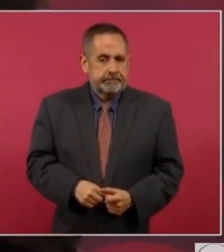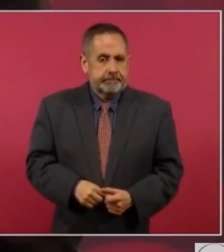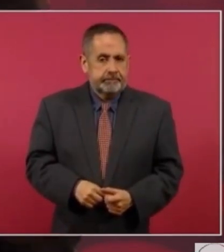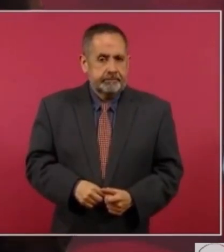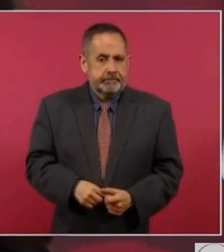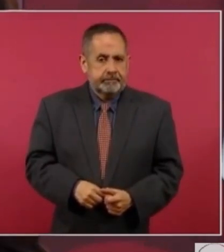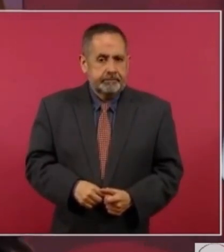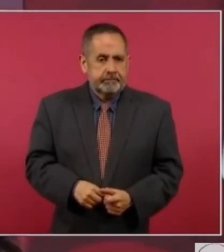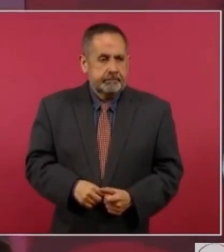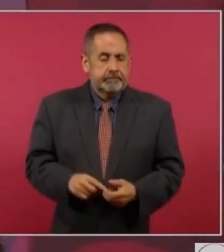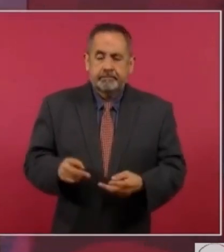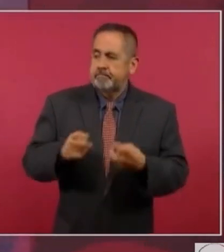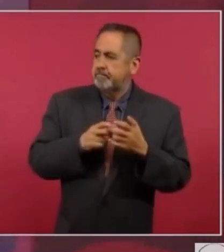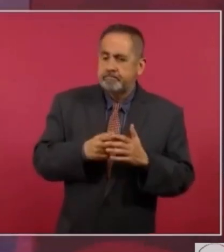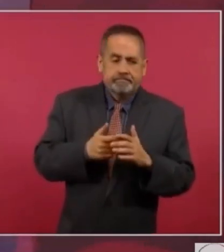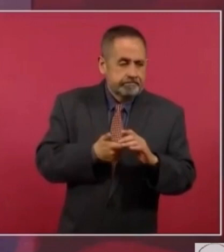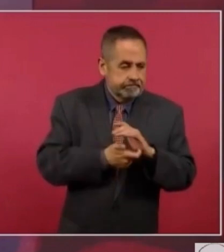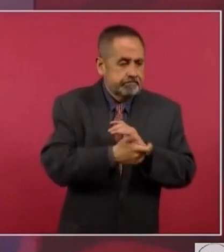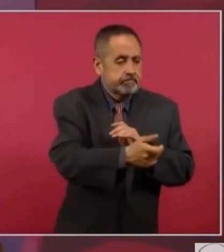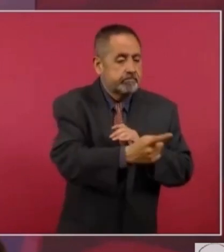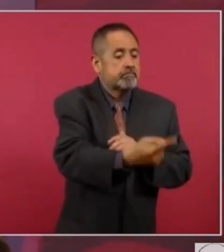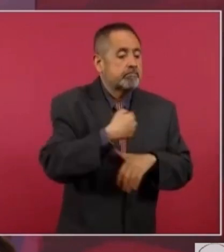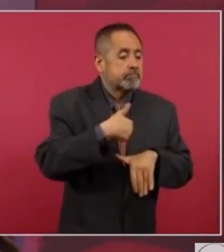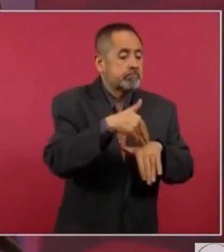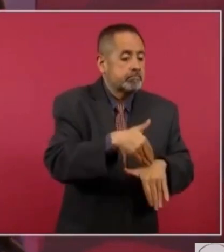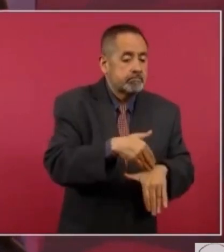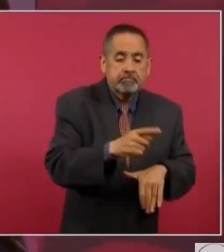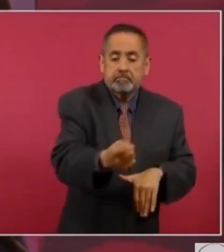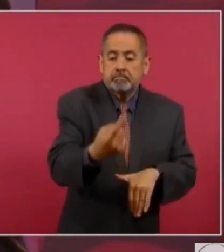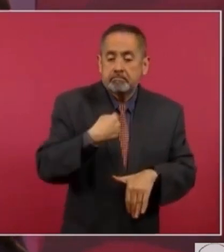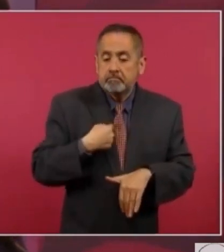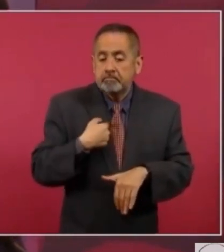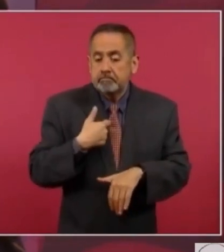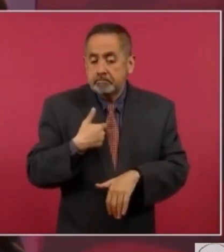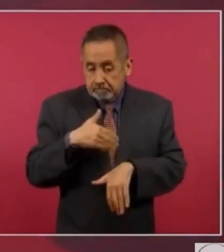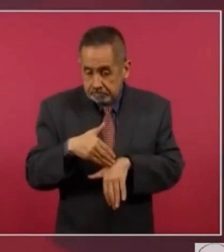compro conciencias y compro lealtades.